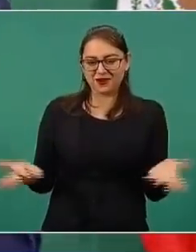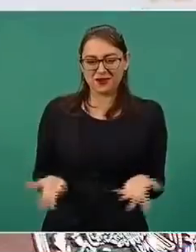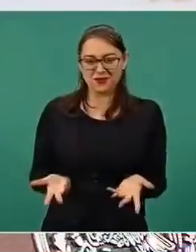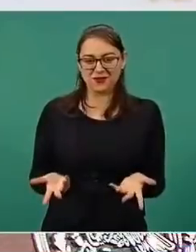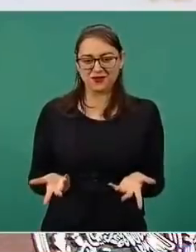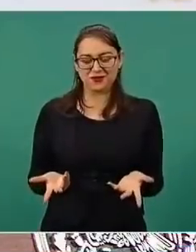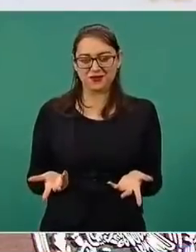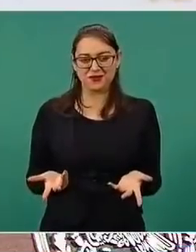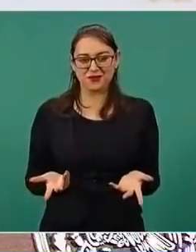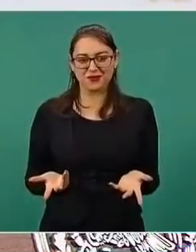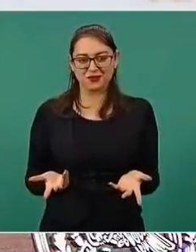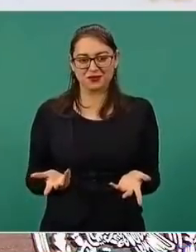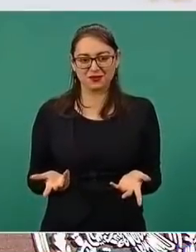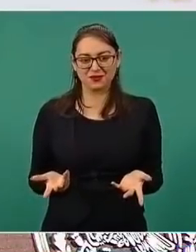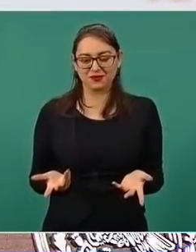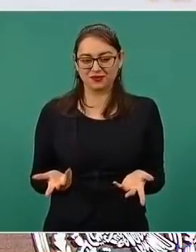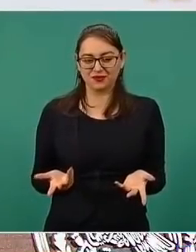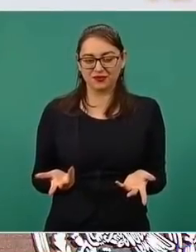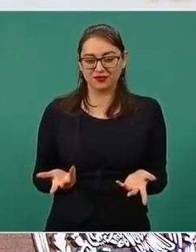lo